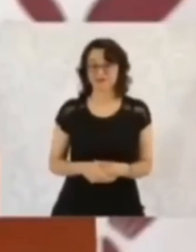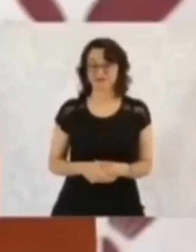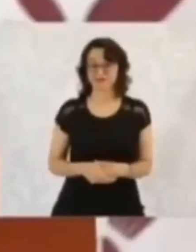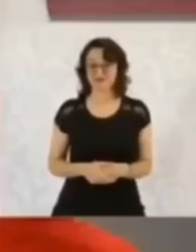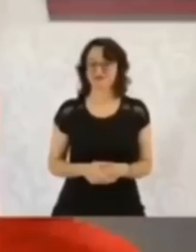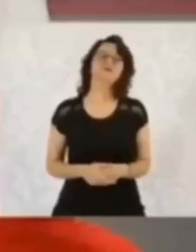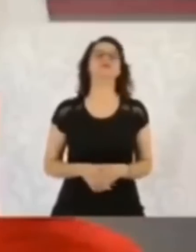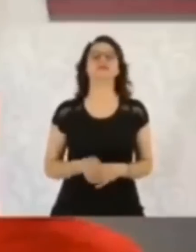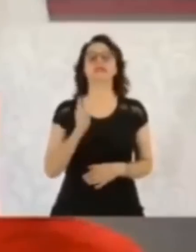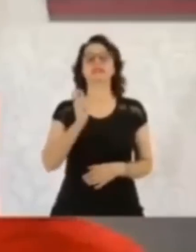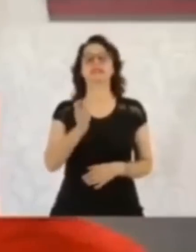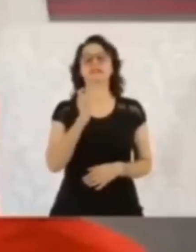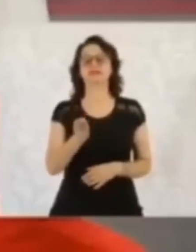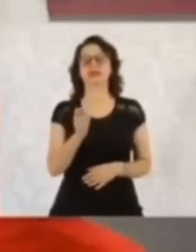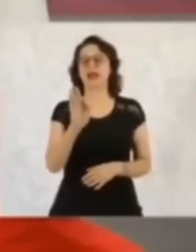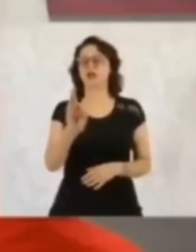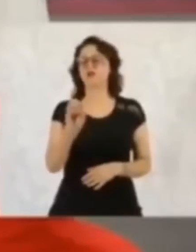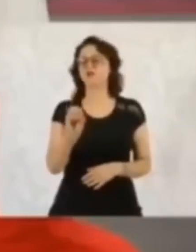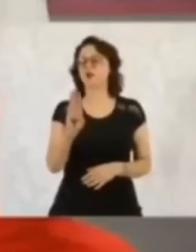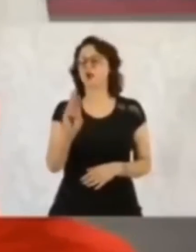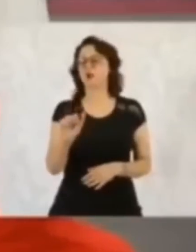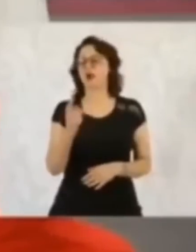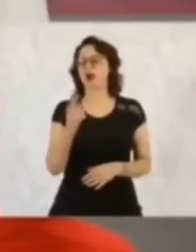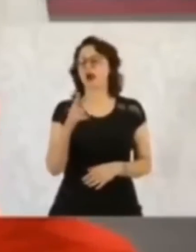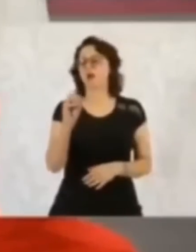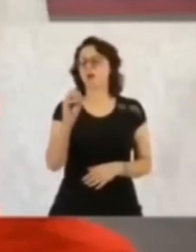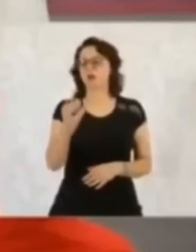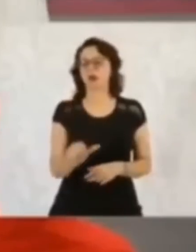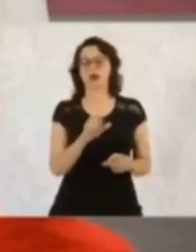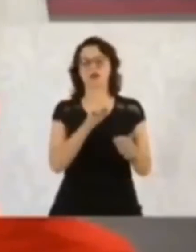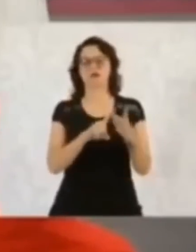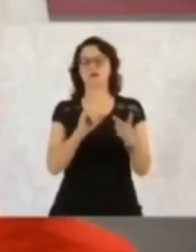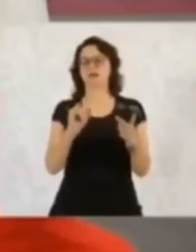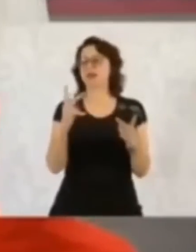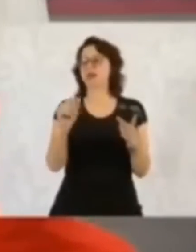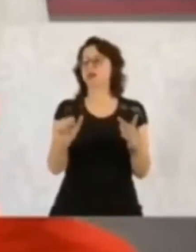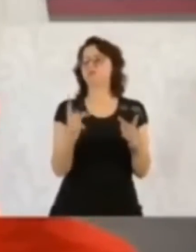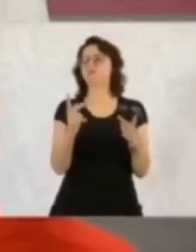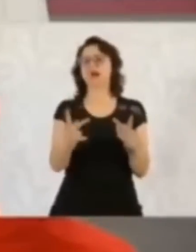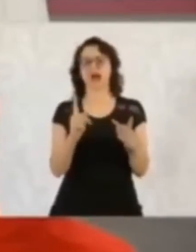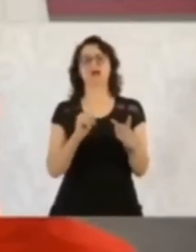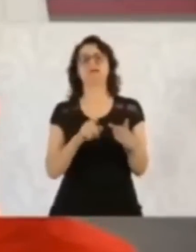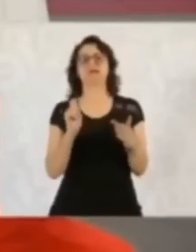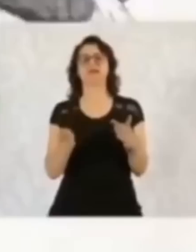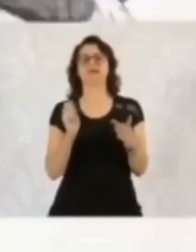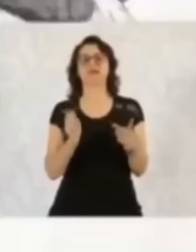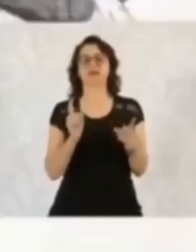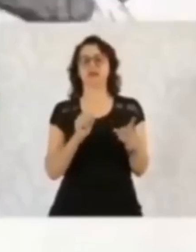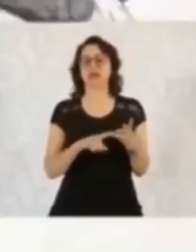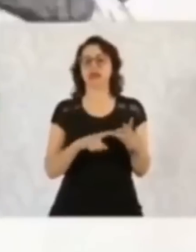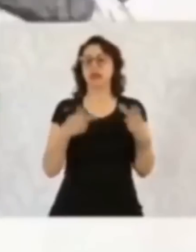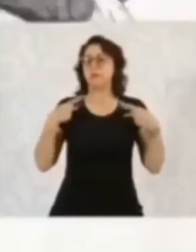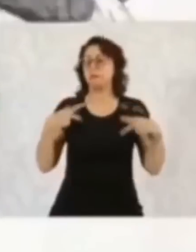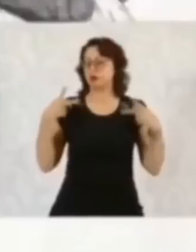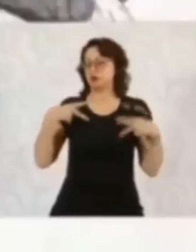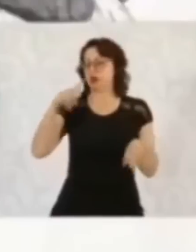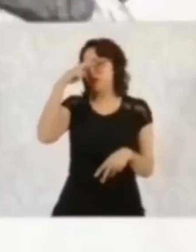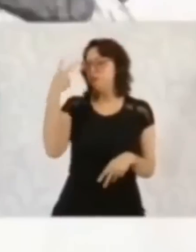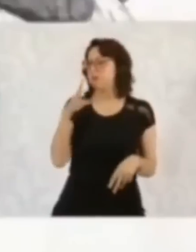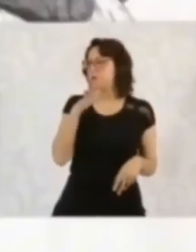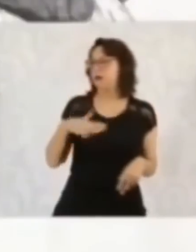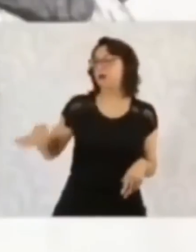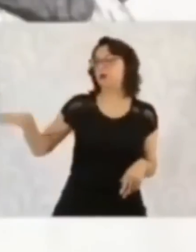¿Qué fue el Fobaproa? ¿Qué es ahora el IPAB? ¿Cuánto estamos pagando cada mexicano y